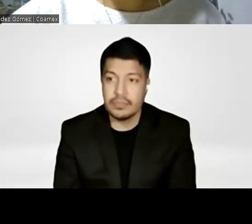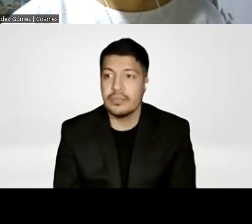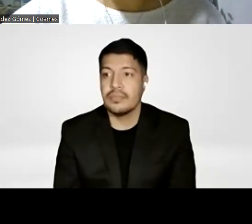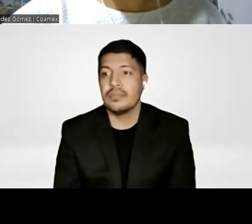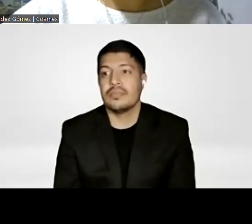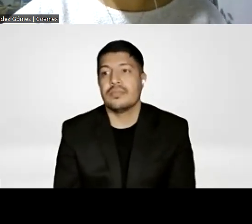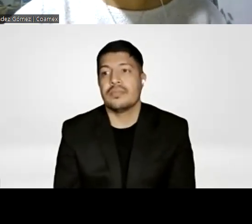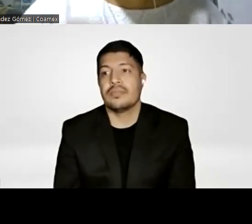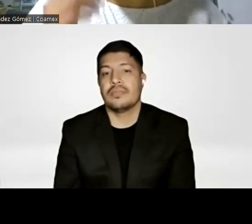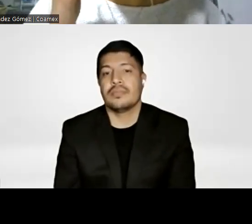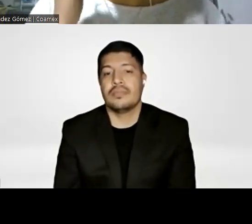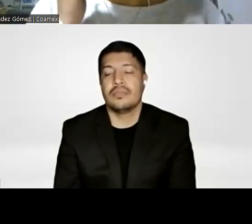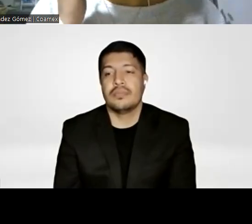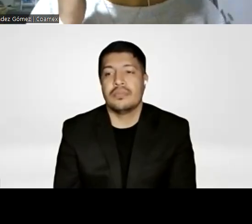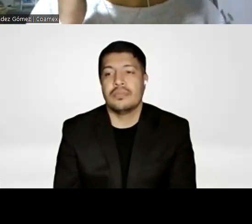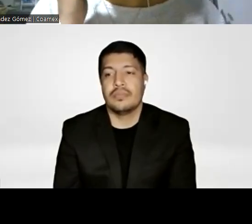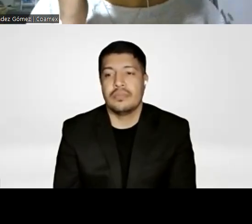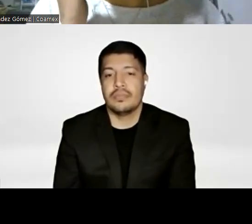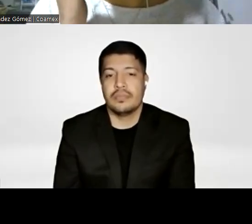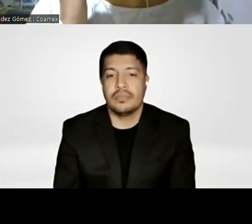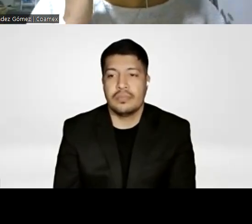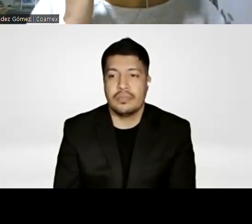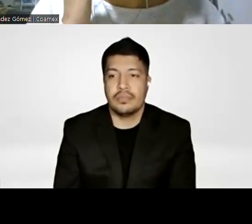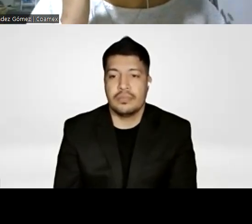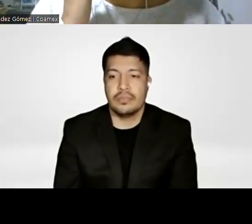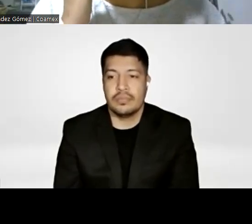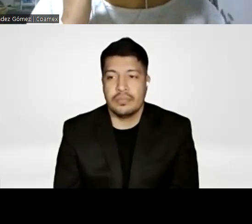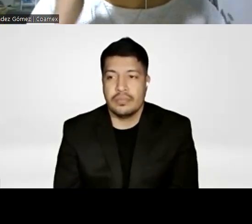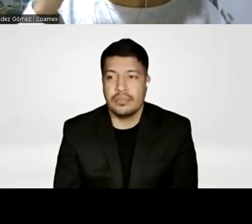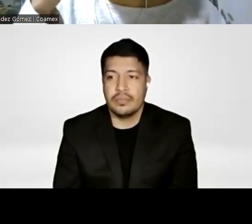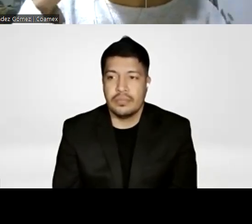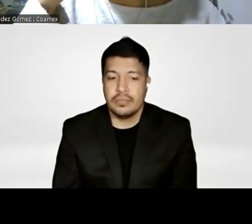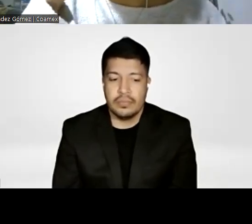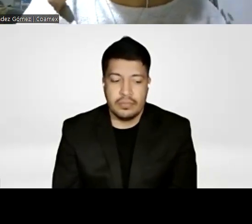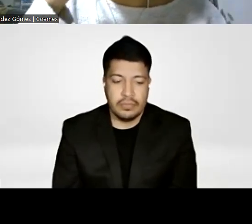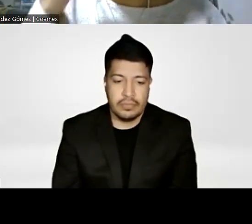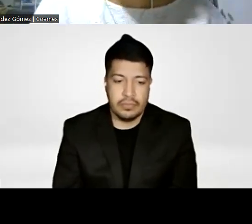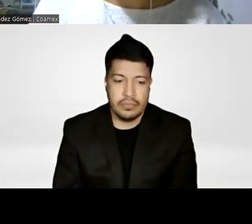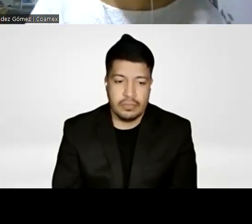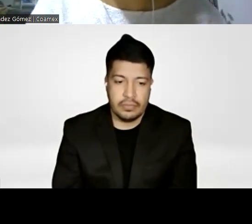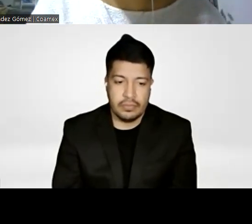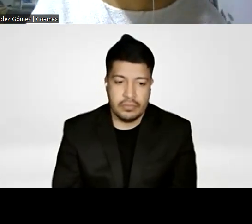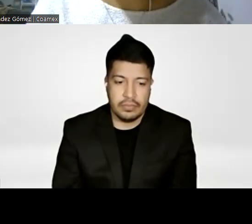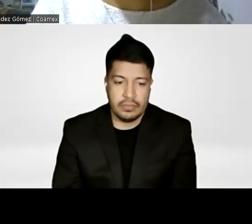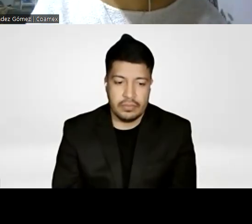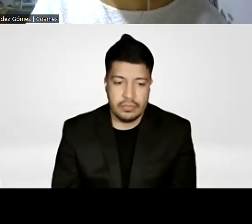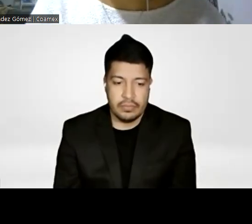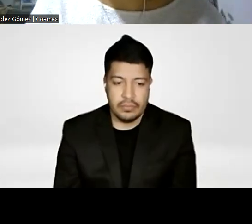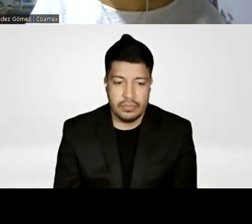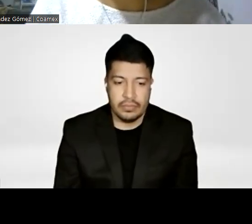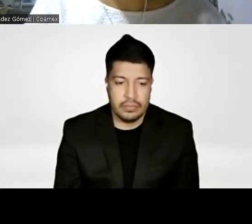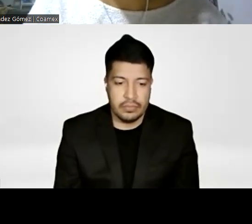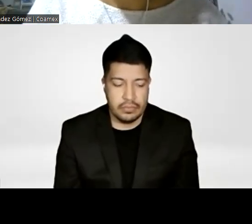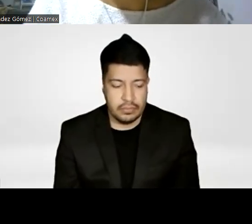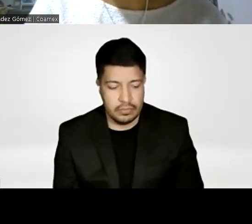No sé si la doctora Miriam o el doctor Jesús quisieran agregar algo más. Igual antes de terminar esta sección de preguntas, pues